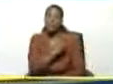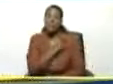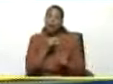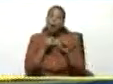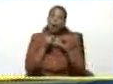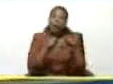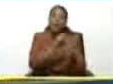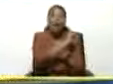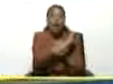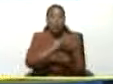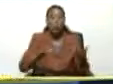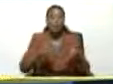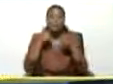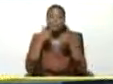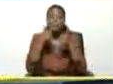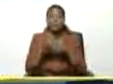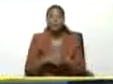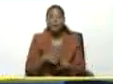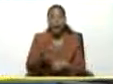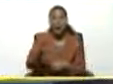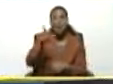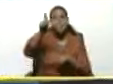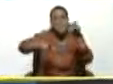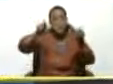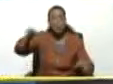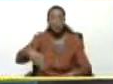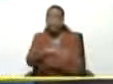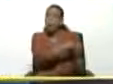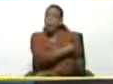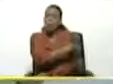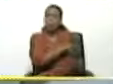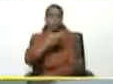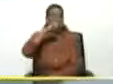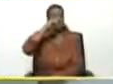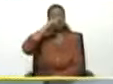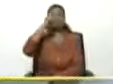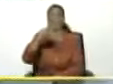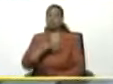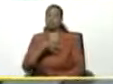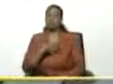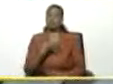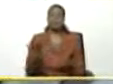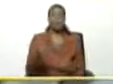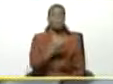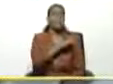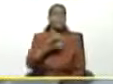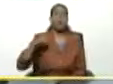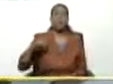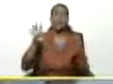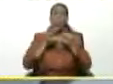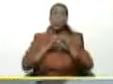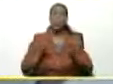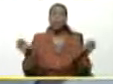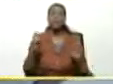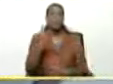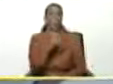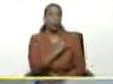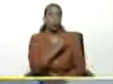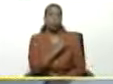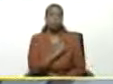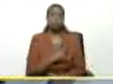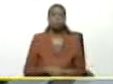gratuita por ahí hay una gente de los apellidos y la oligarquía hablando de privatizar la educación